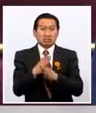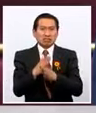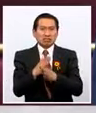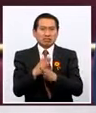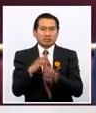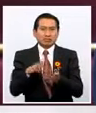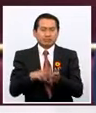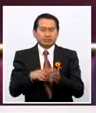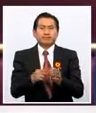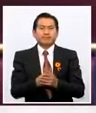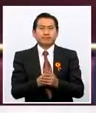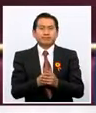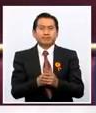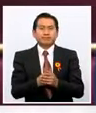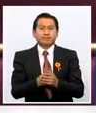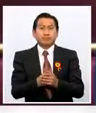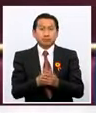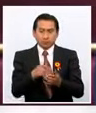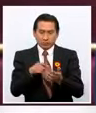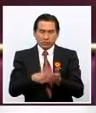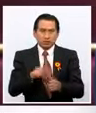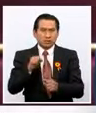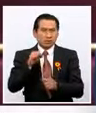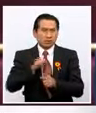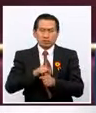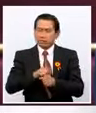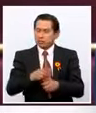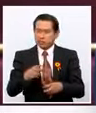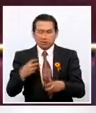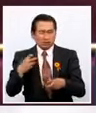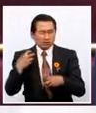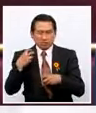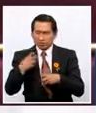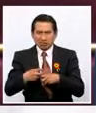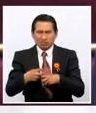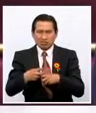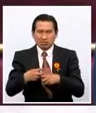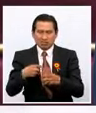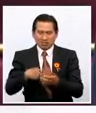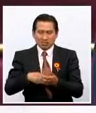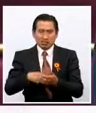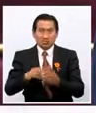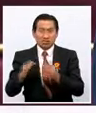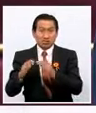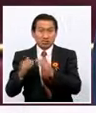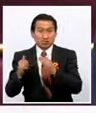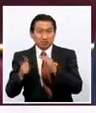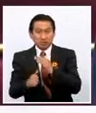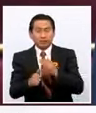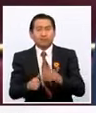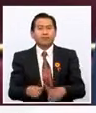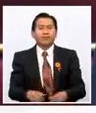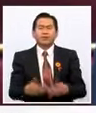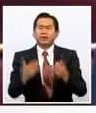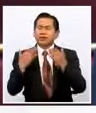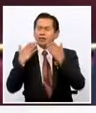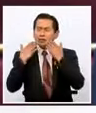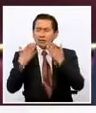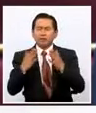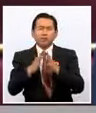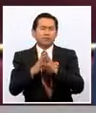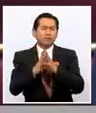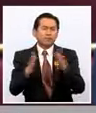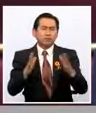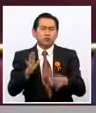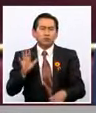también en esta tarea dura y difícil de hacer la cuarentena quiero agradecer profundamente el